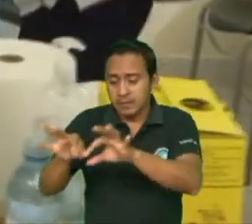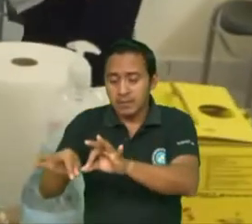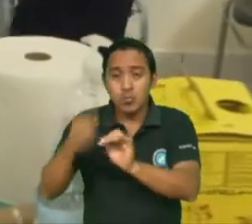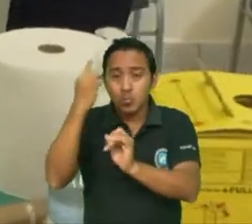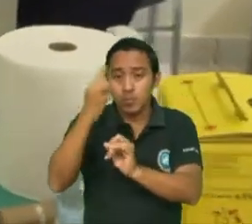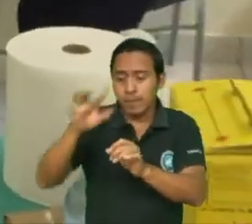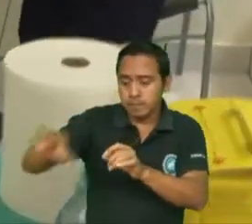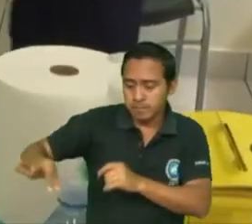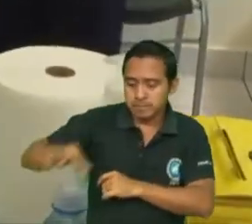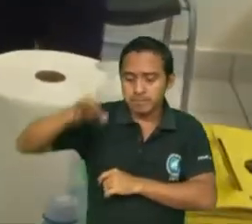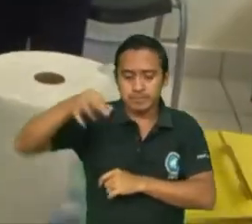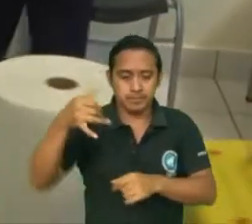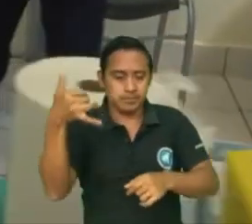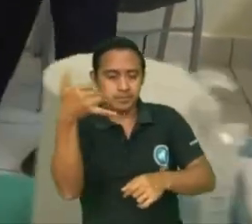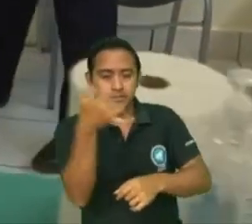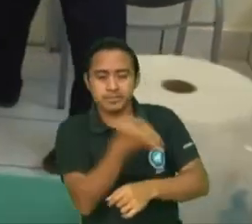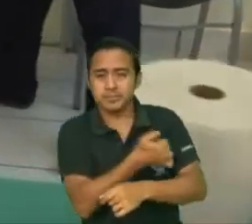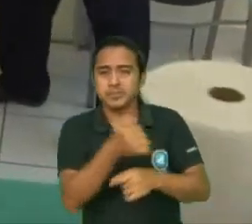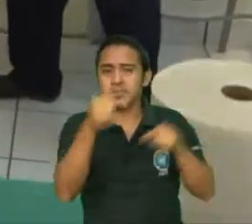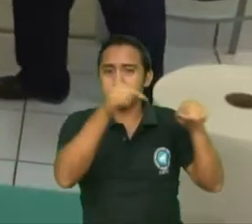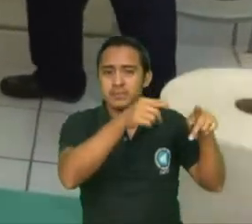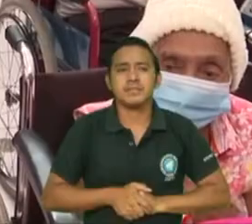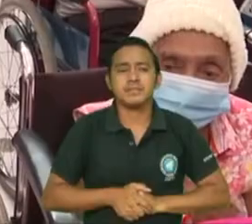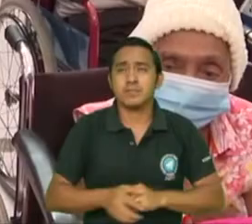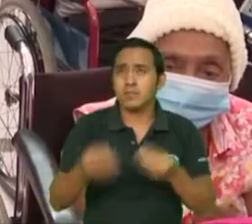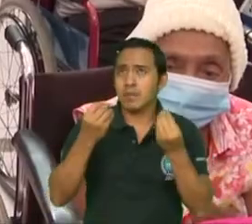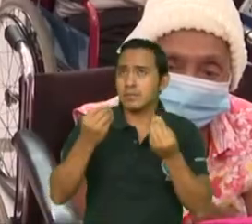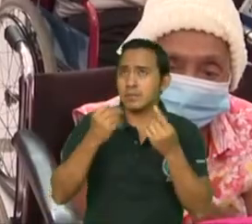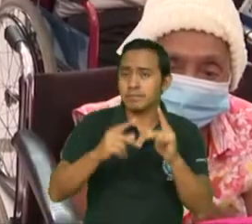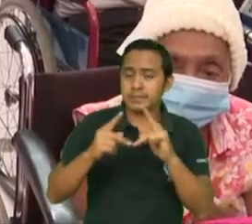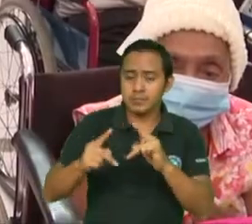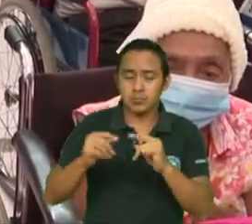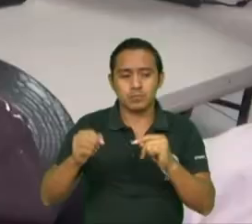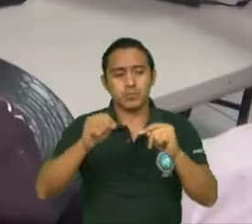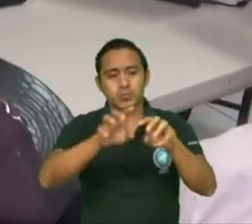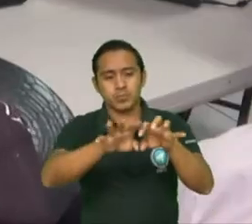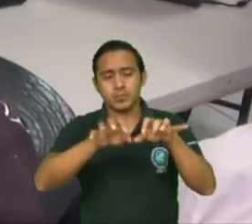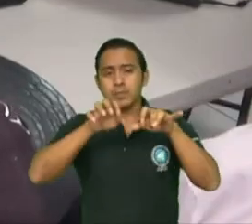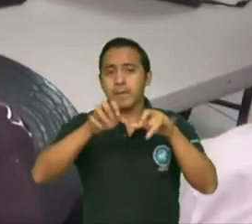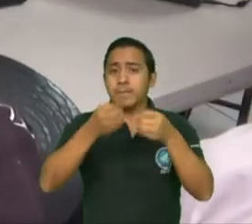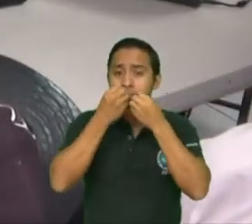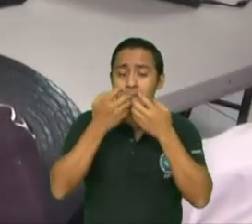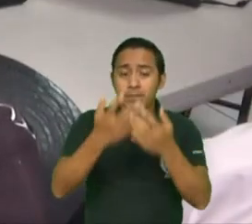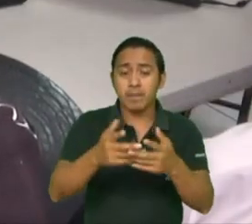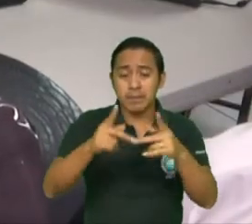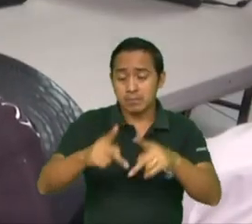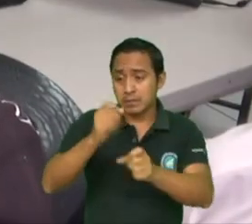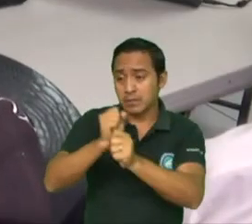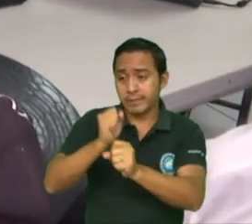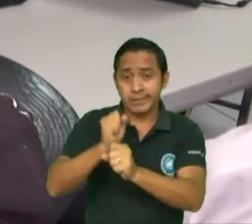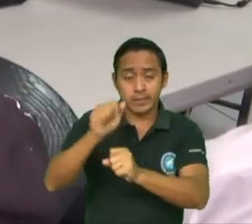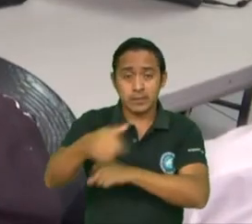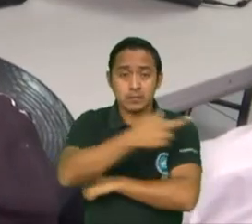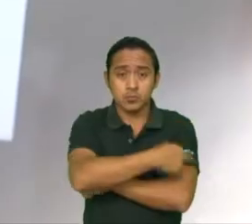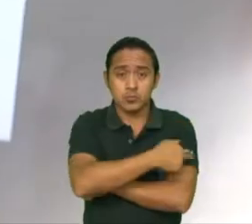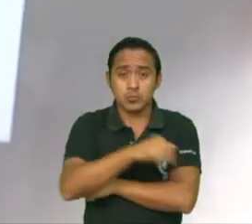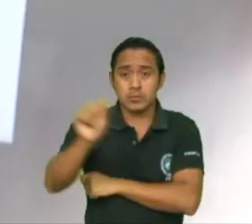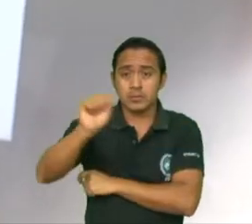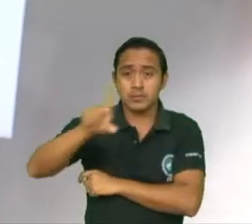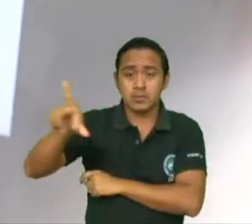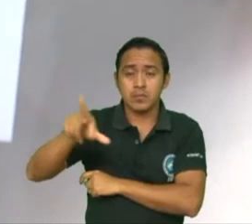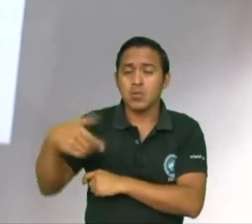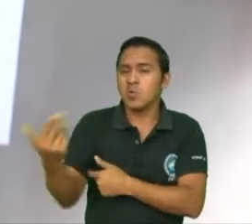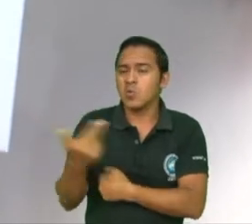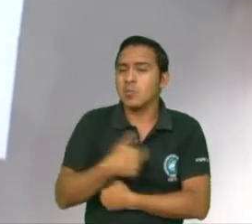a personas afines al gobierno. El doctor Jorge Luis Borges, miembro de la Unidad Médica Nicaragüense, indicó que en lugar de promover la confianza en